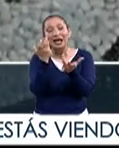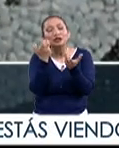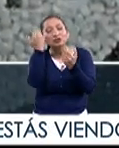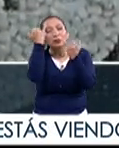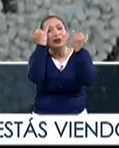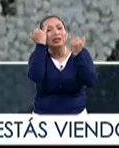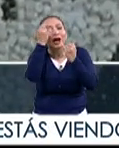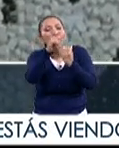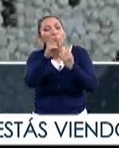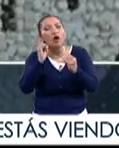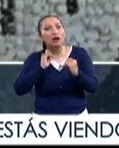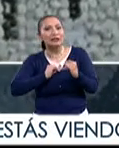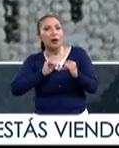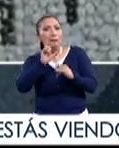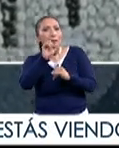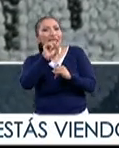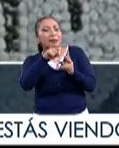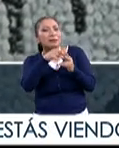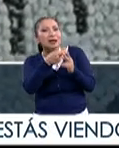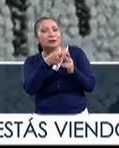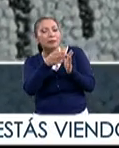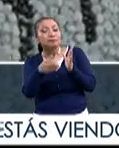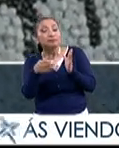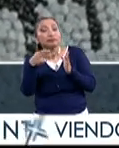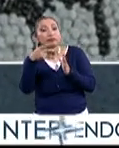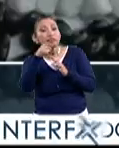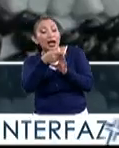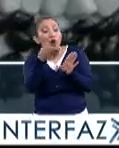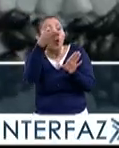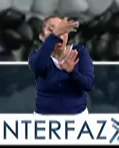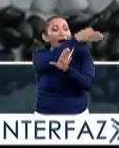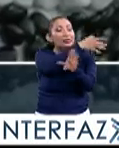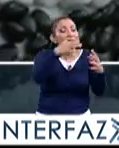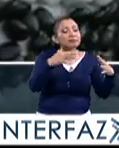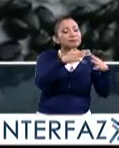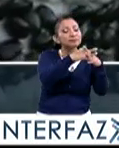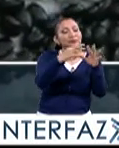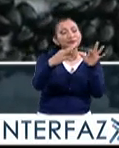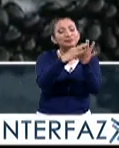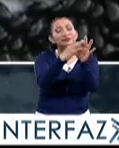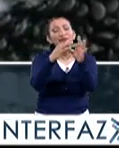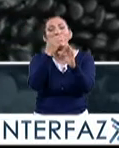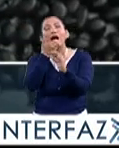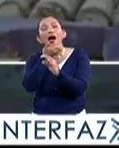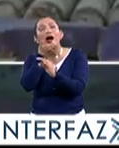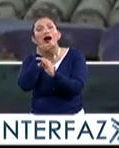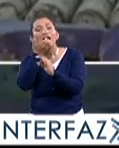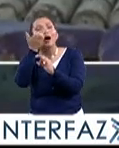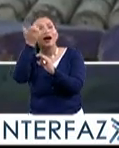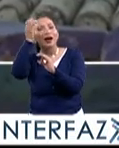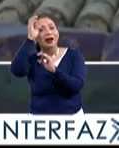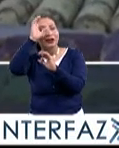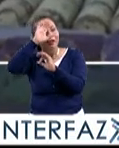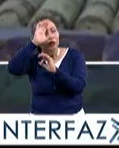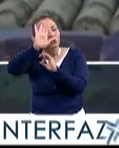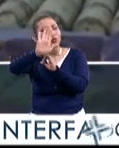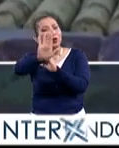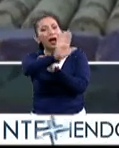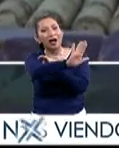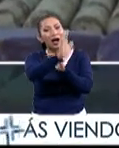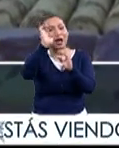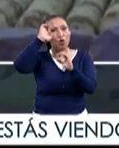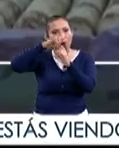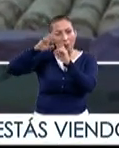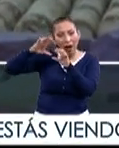construcción en realidad del siglo XX, pero resultado de la fusión de distintas tradiciones culturales, tanto las